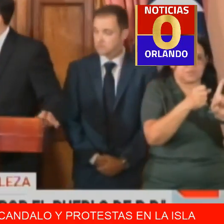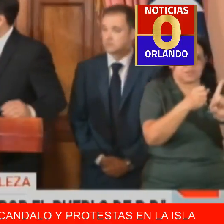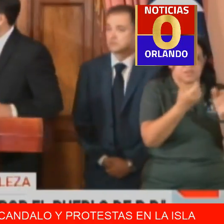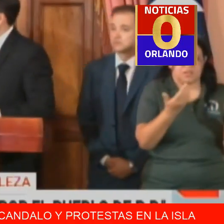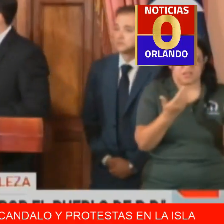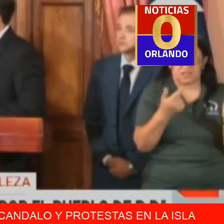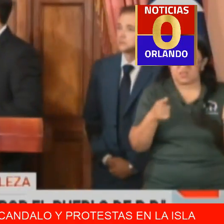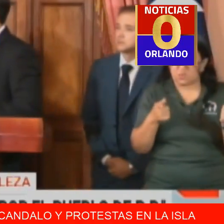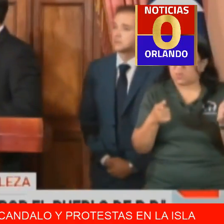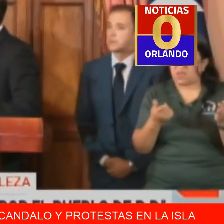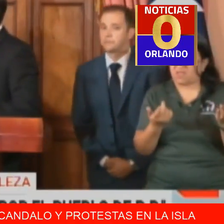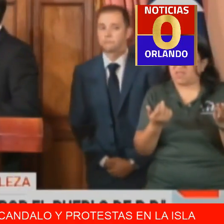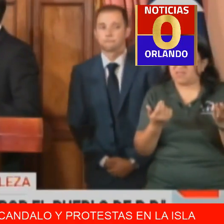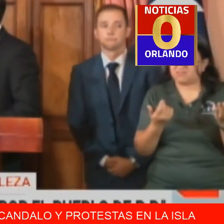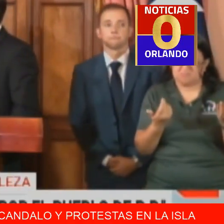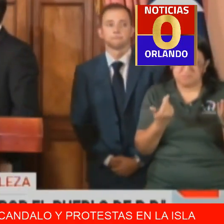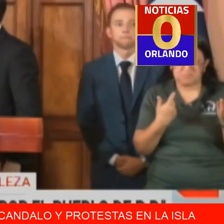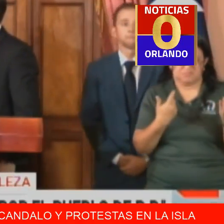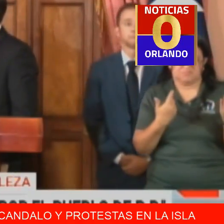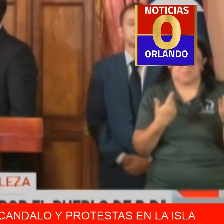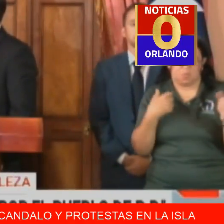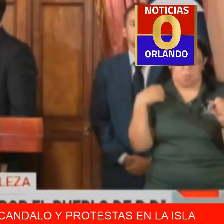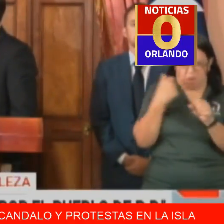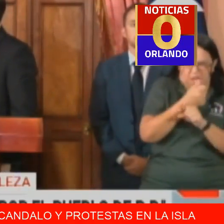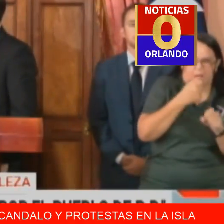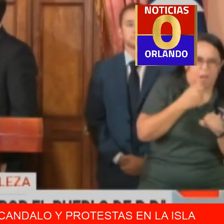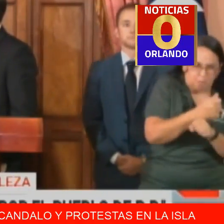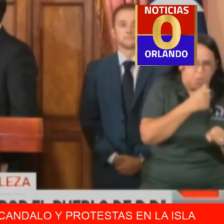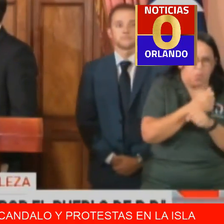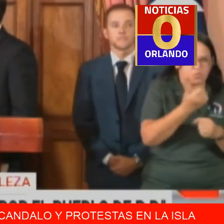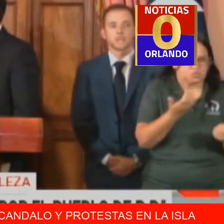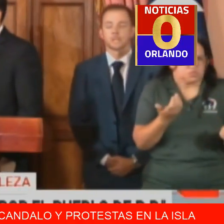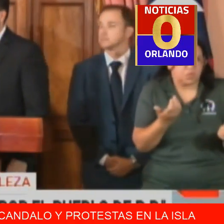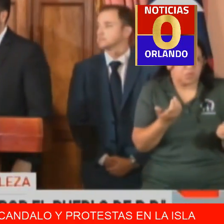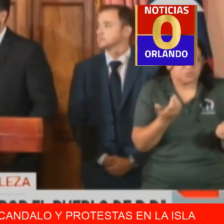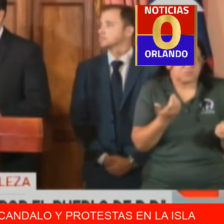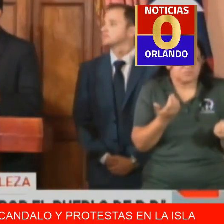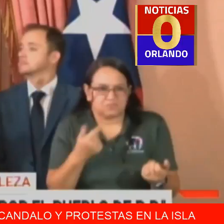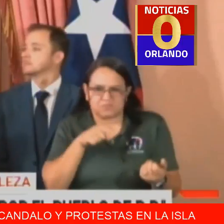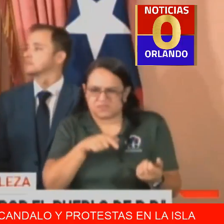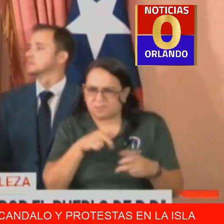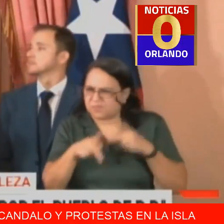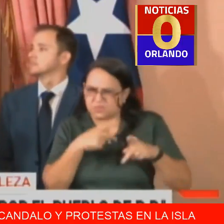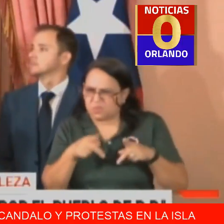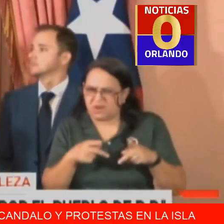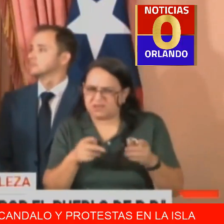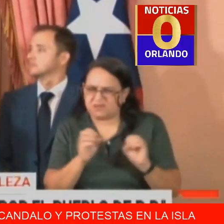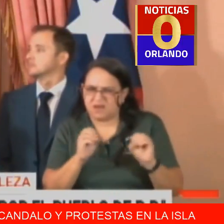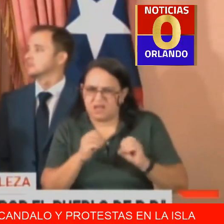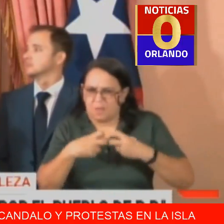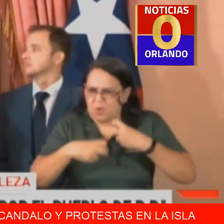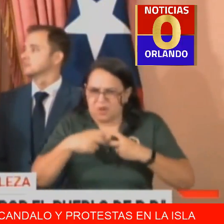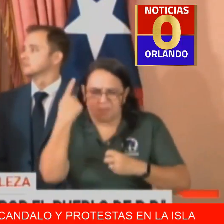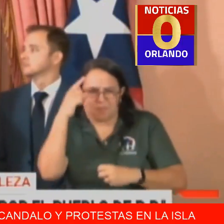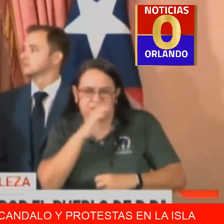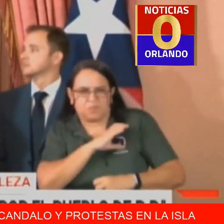Macanean algunas personas que están de espalda. Esa persona en ese momento no representa ningún peligro para el policía. Sí, si quieren